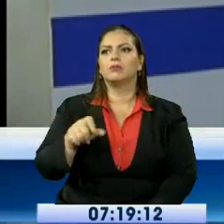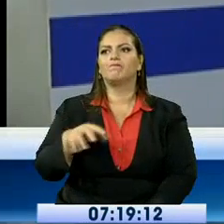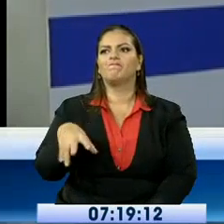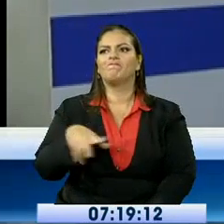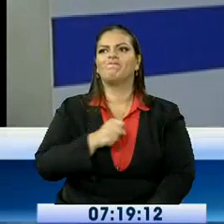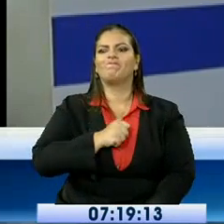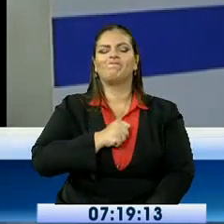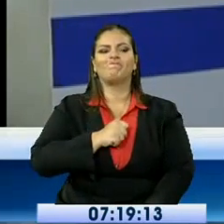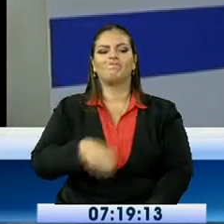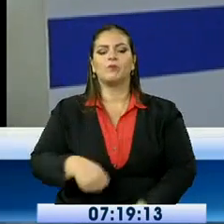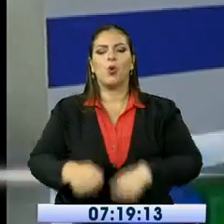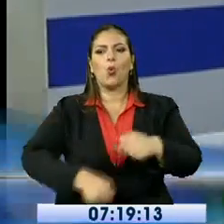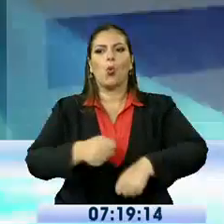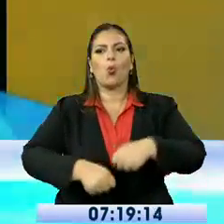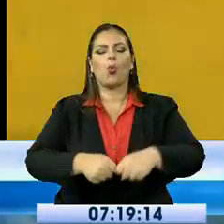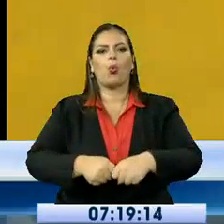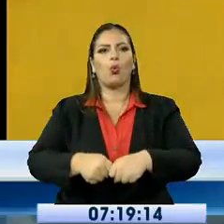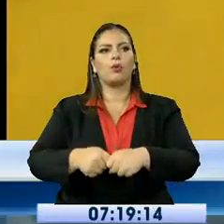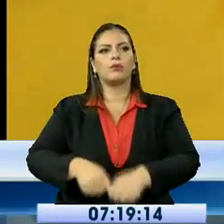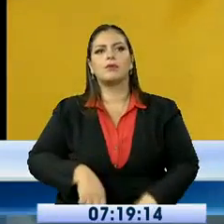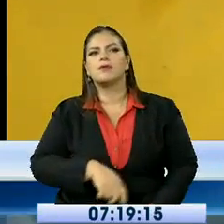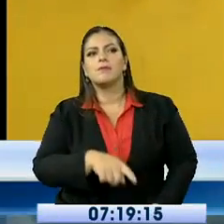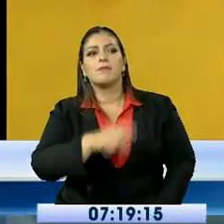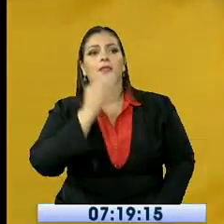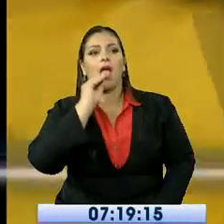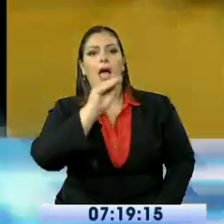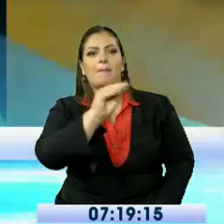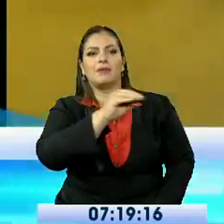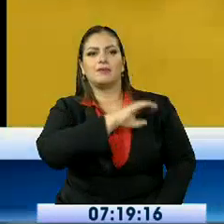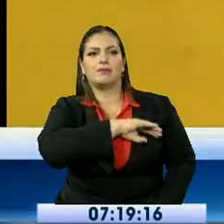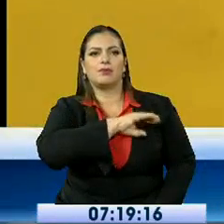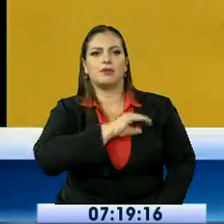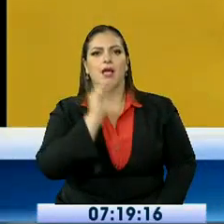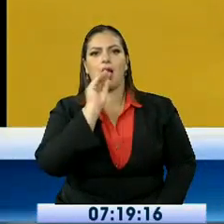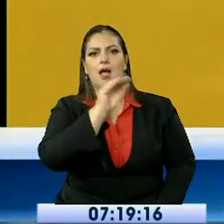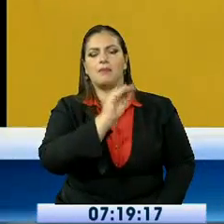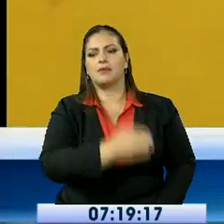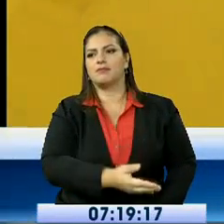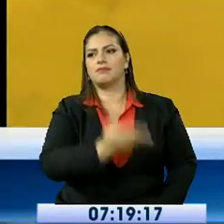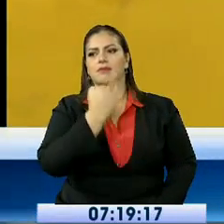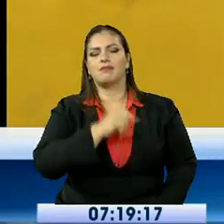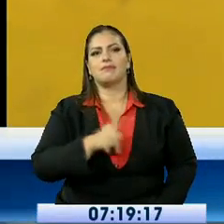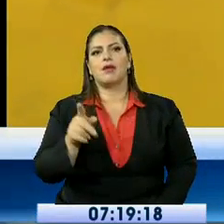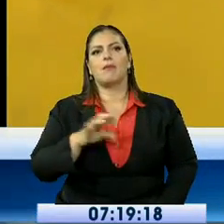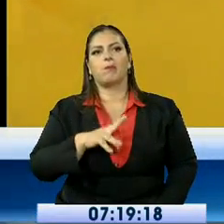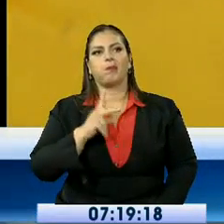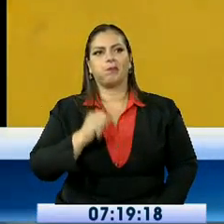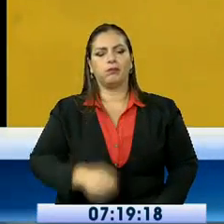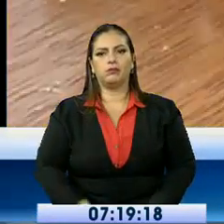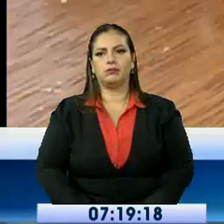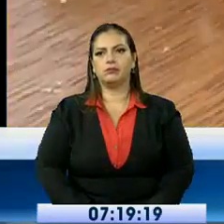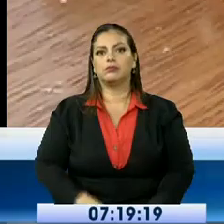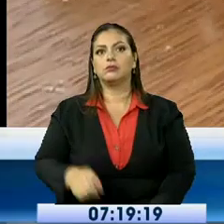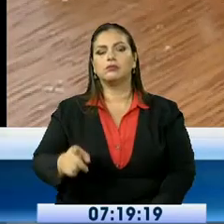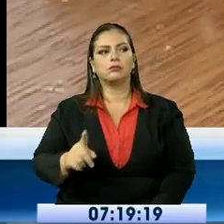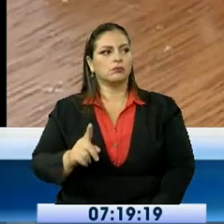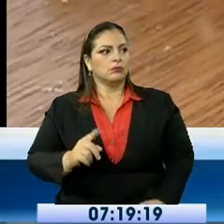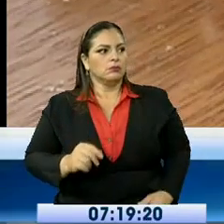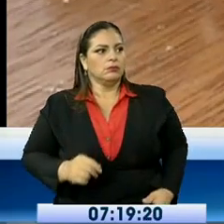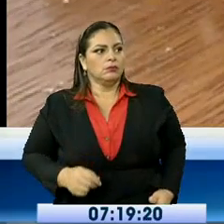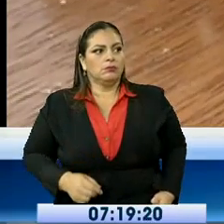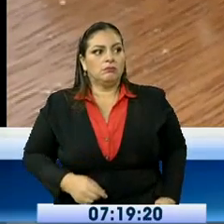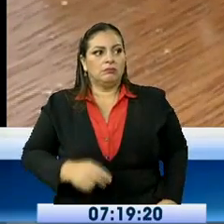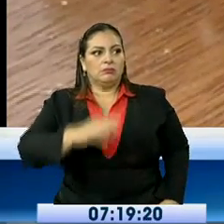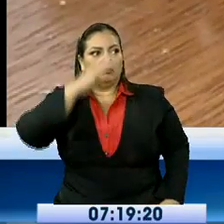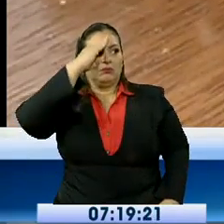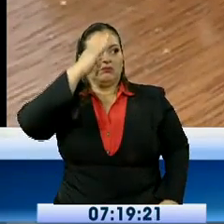pie y dando con el objetivo. Al ser ubicado, el tipo intentó huir del control policial. Y al practicarle un registro, fue